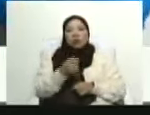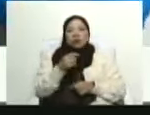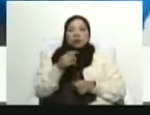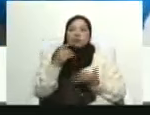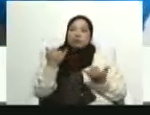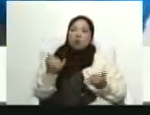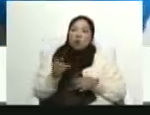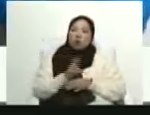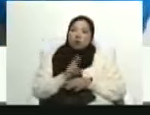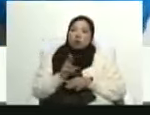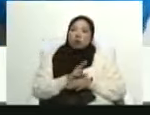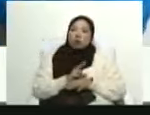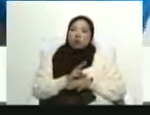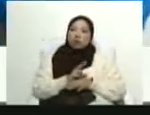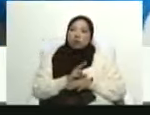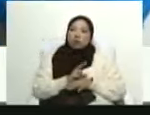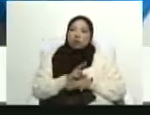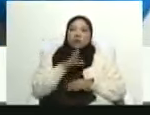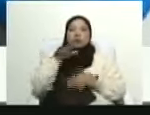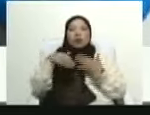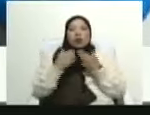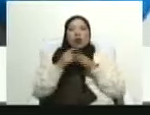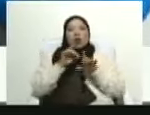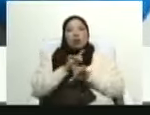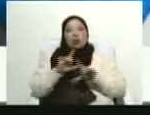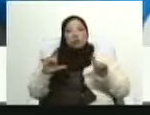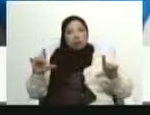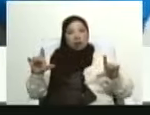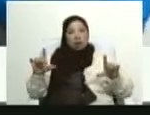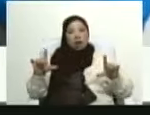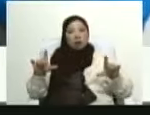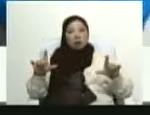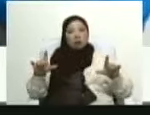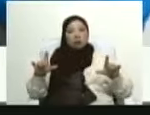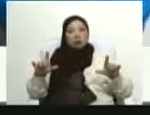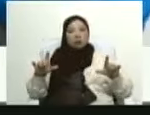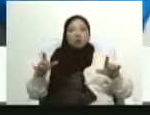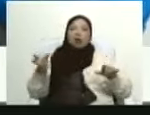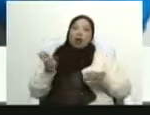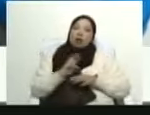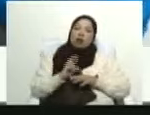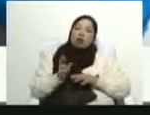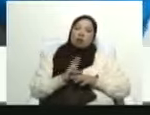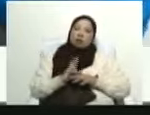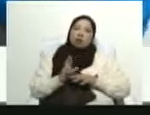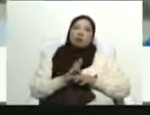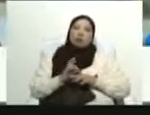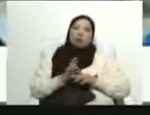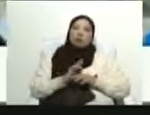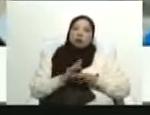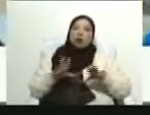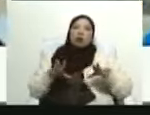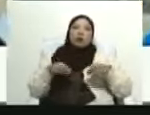desmontar, determinar que este caso debe terminar de manera inmediata, porque ha